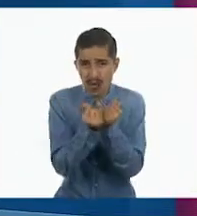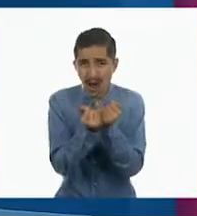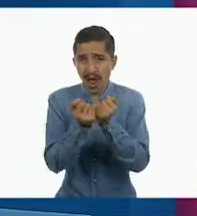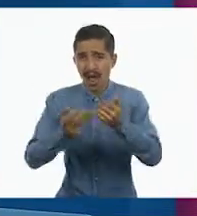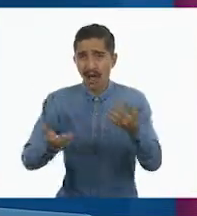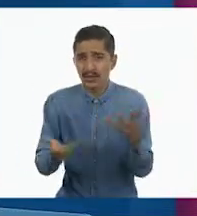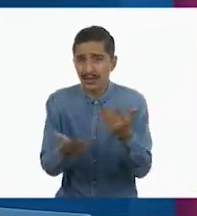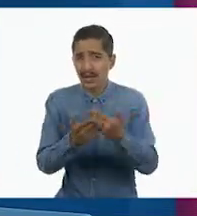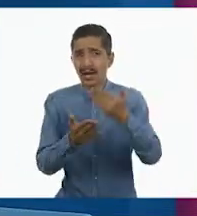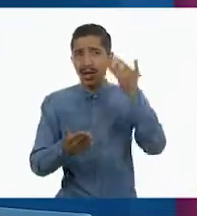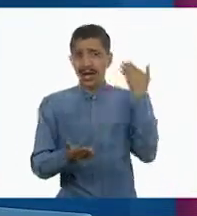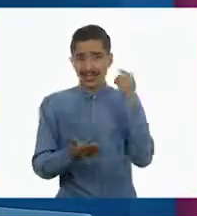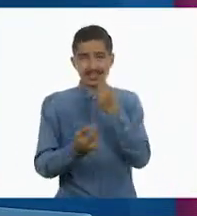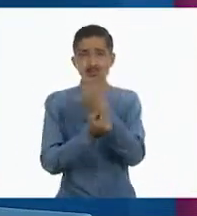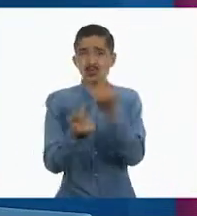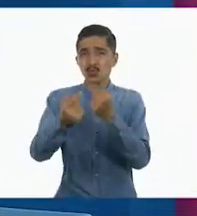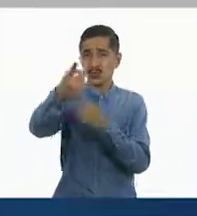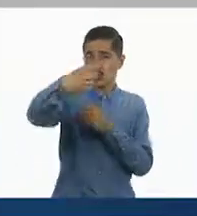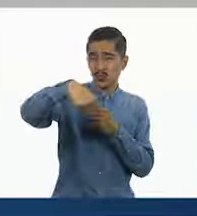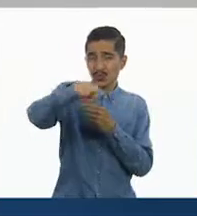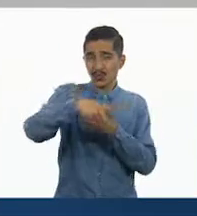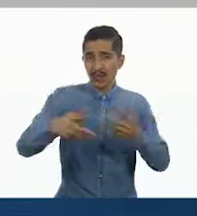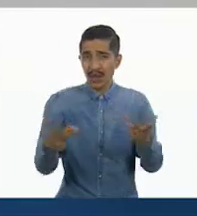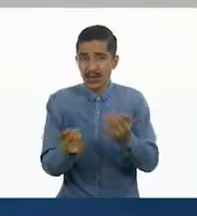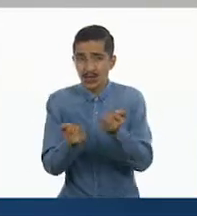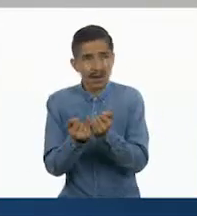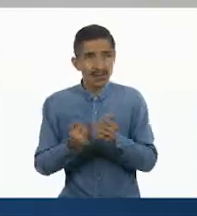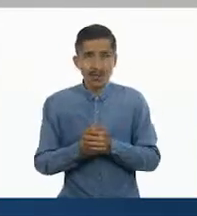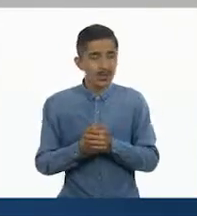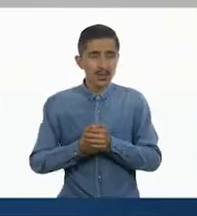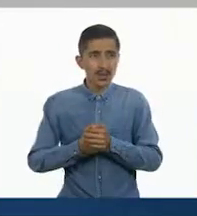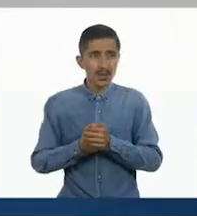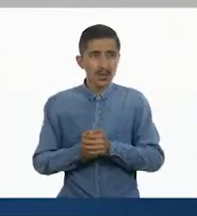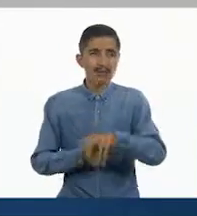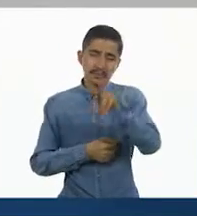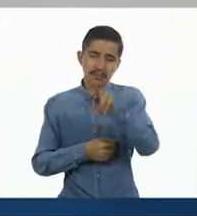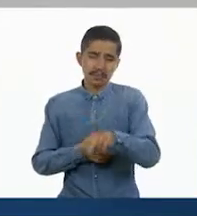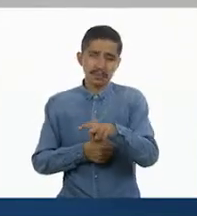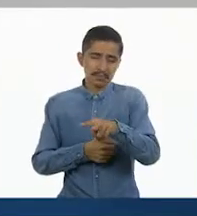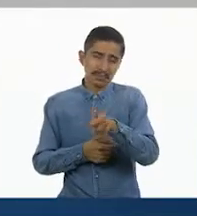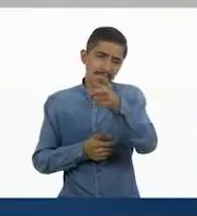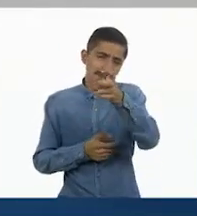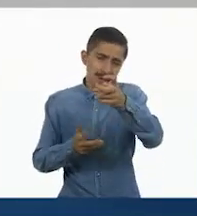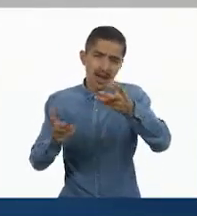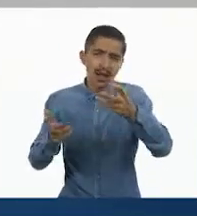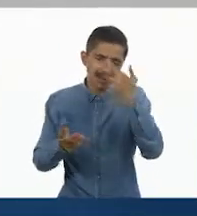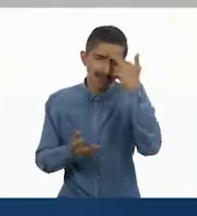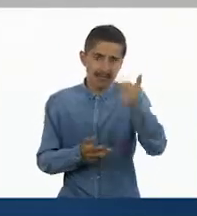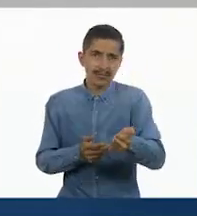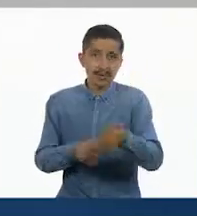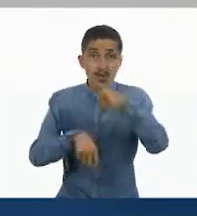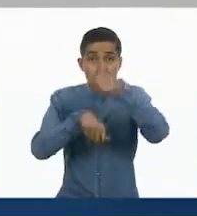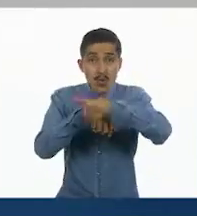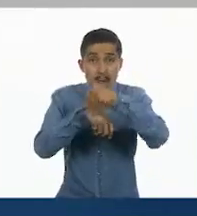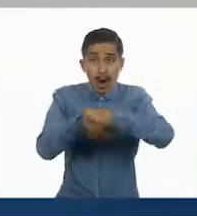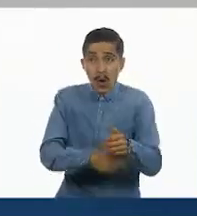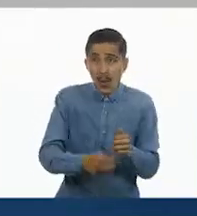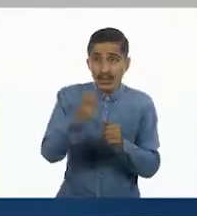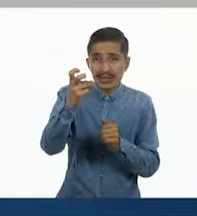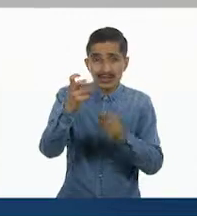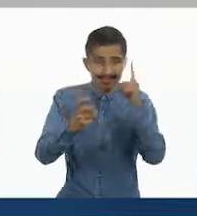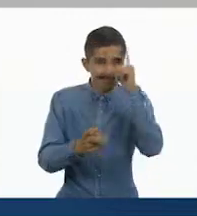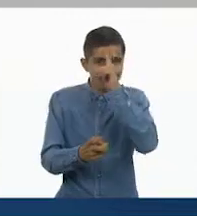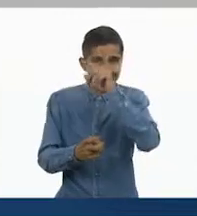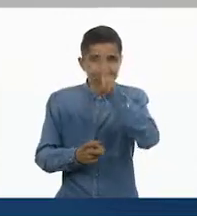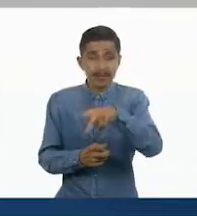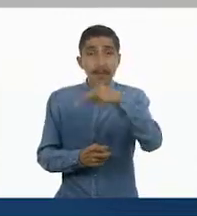con los niños y niñas. Pues sí, en eso tienes razón. con estos números sería difícil, pero vamos a